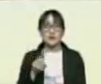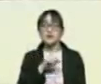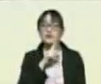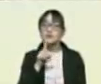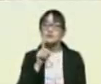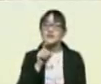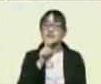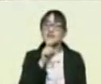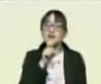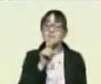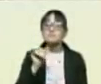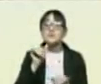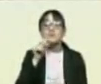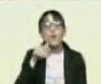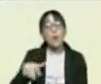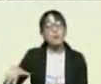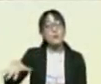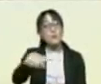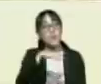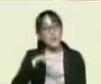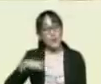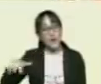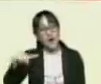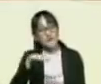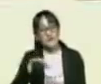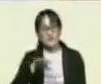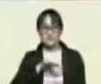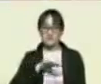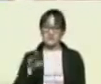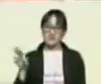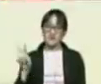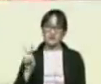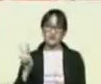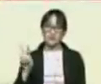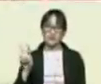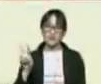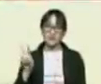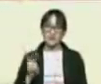llama el pueblo soberano de Venezuela.